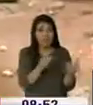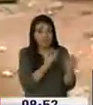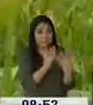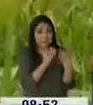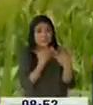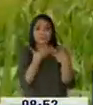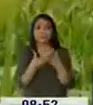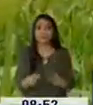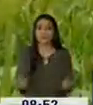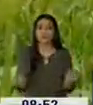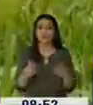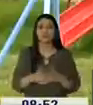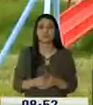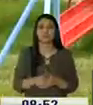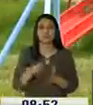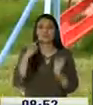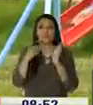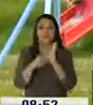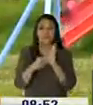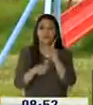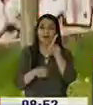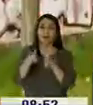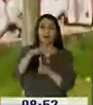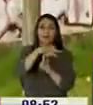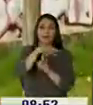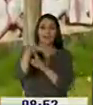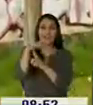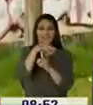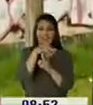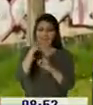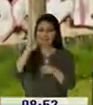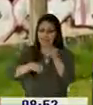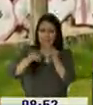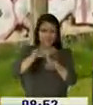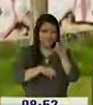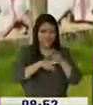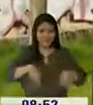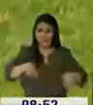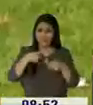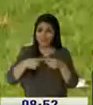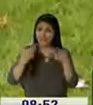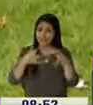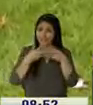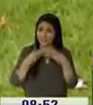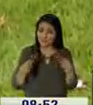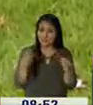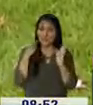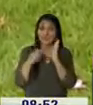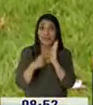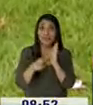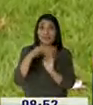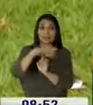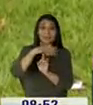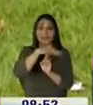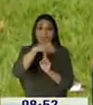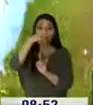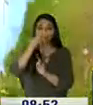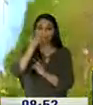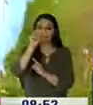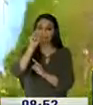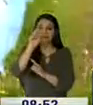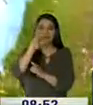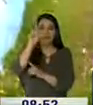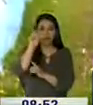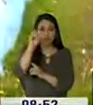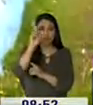barrios. Como no recordar la intervención de varios parques que se encontraban en mal estado en la ciudad. Uno de ellos fue el del sector del Pintado,